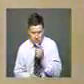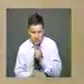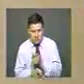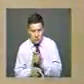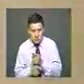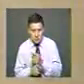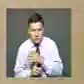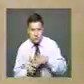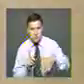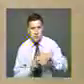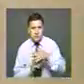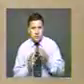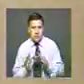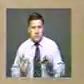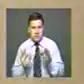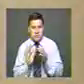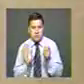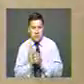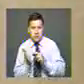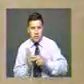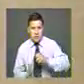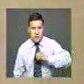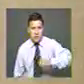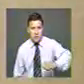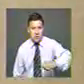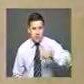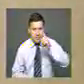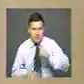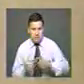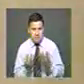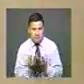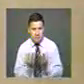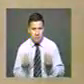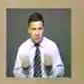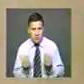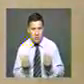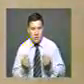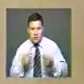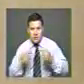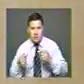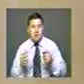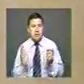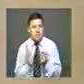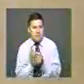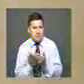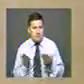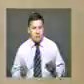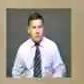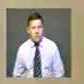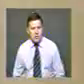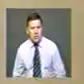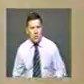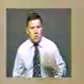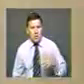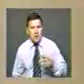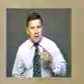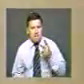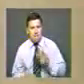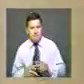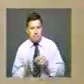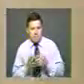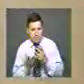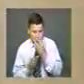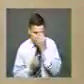de ámbitos y usos fundamentales de los derechos, y tampoco hace parte de esa discusión, porque eso sería muy peligroso para los